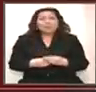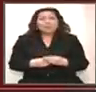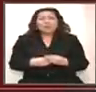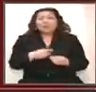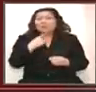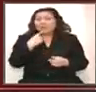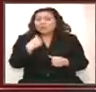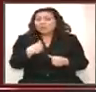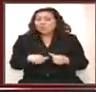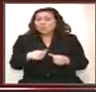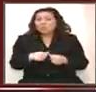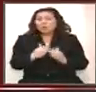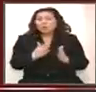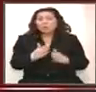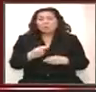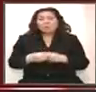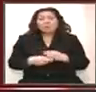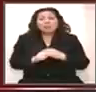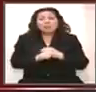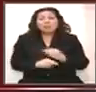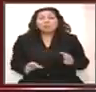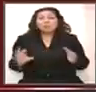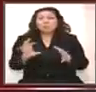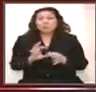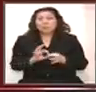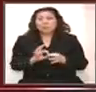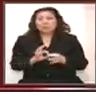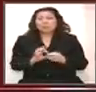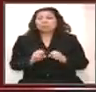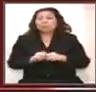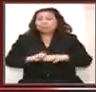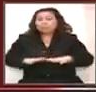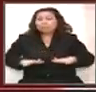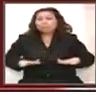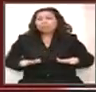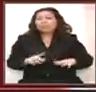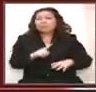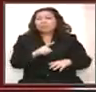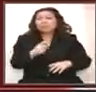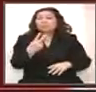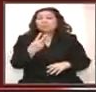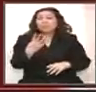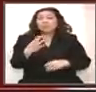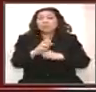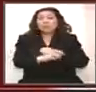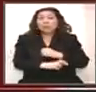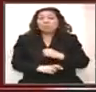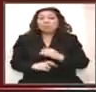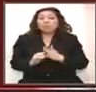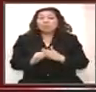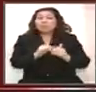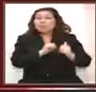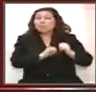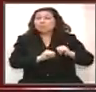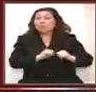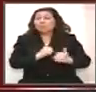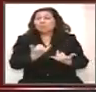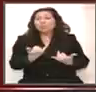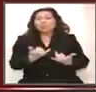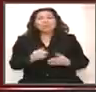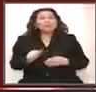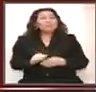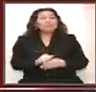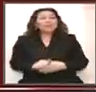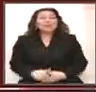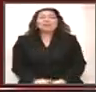según cifras de la Organización de Naciones Unidas, se extiende a 124 países que sufren este tipo de